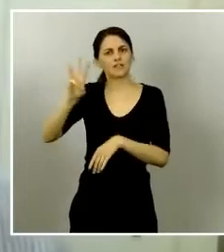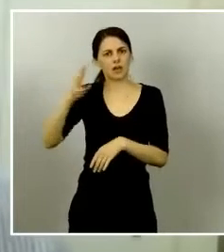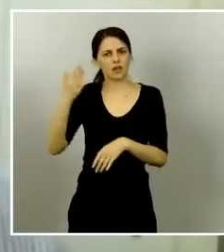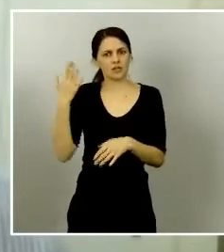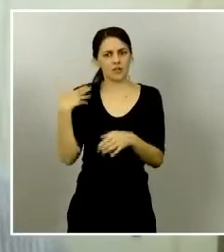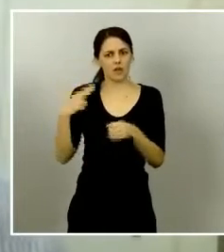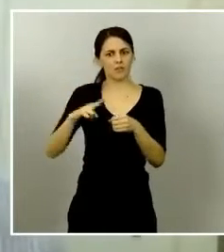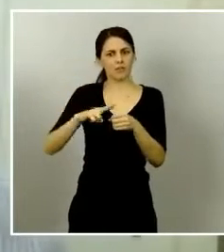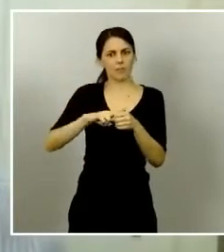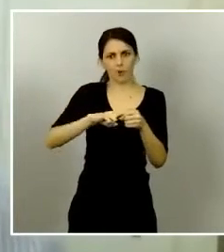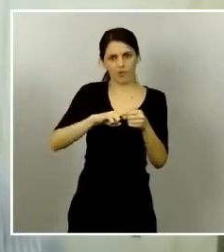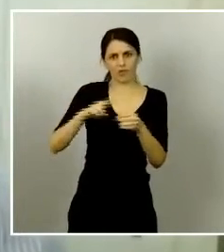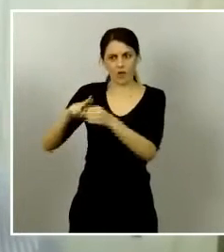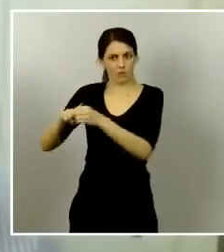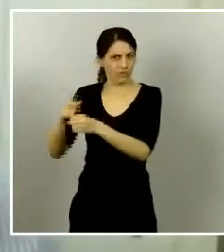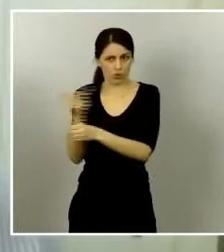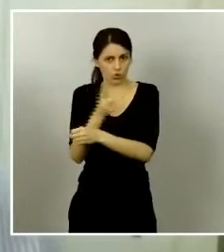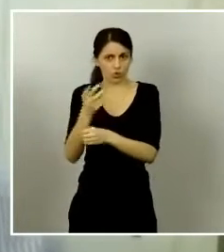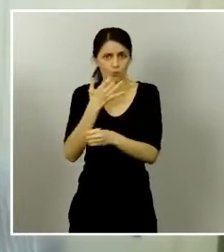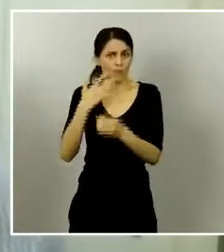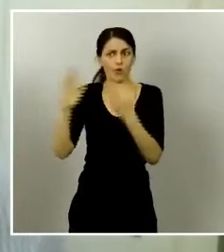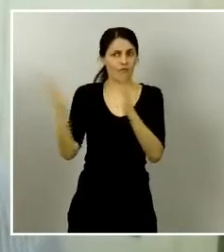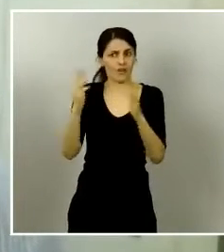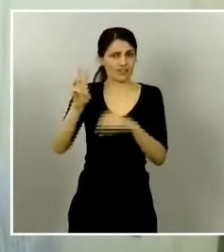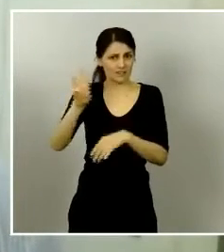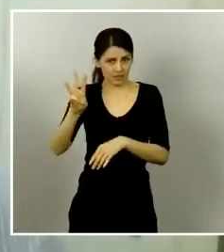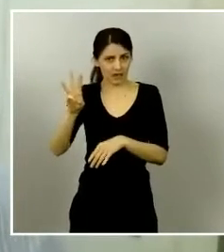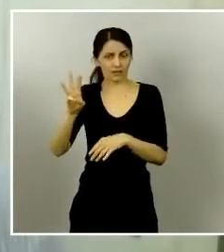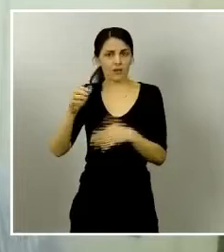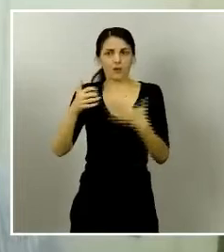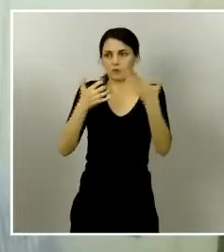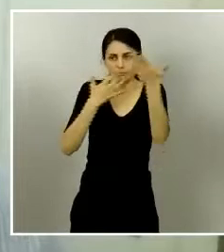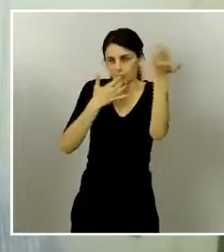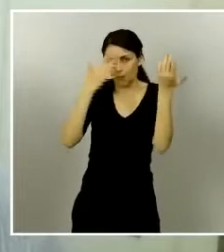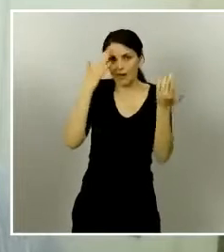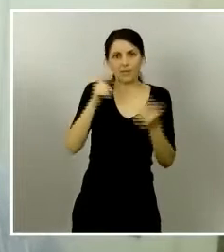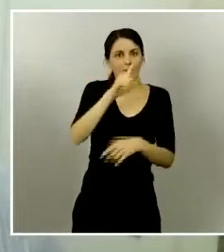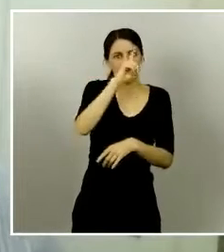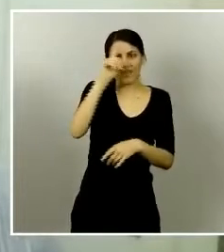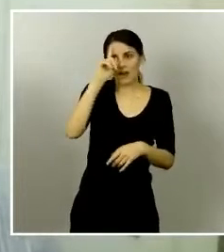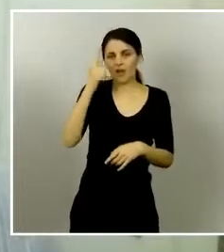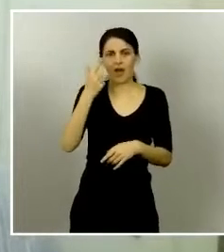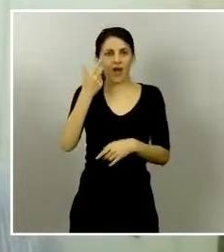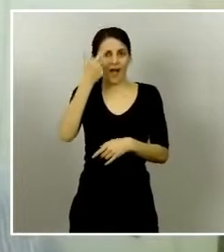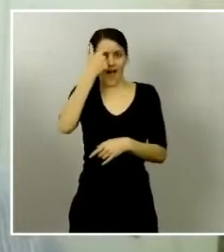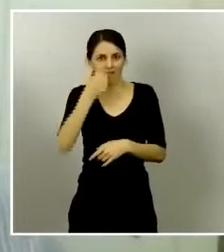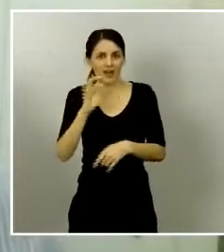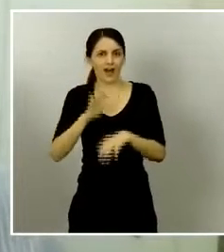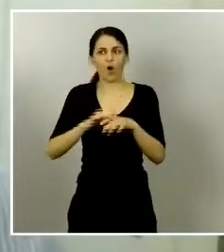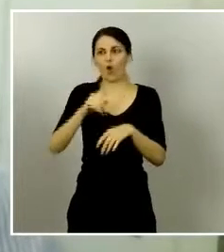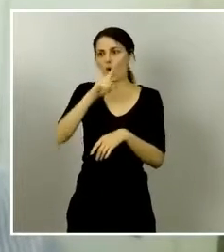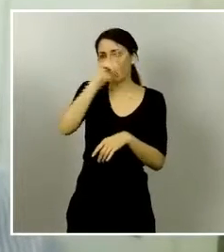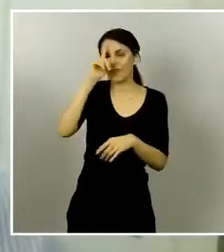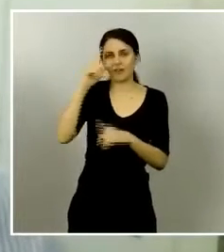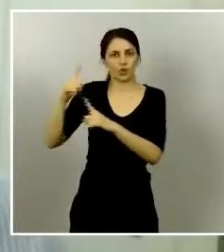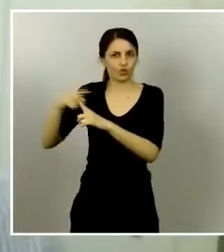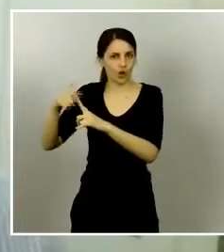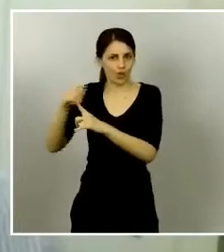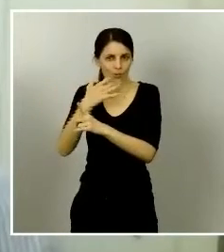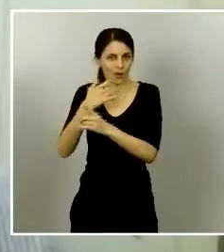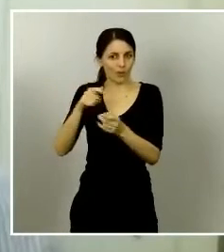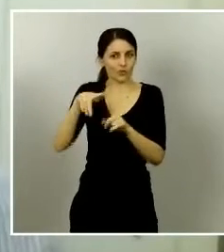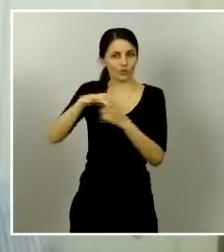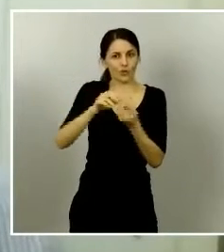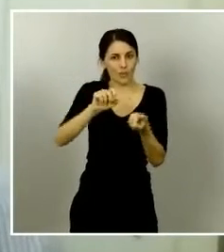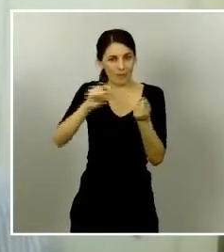entre provincias en la fase 3, en provincias que estén en las dos compartiendo la misma fase 3, es decir, se podrá viajar de Madrid a Ávila